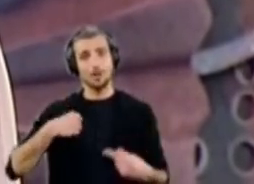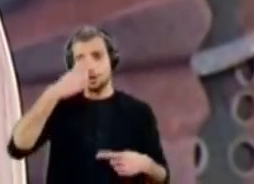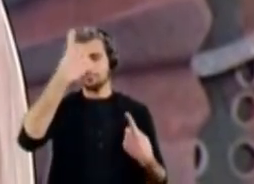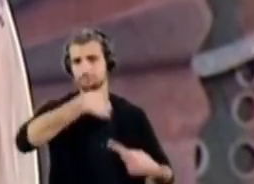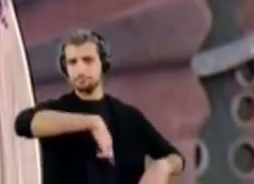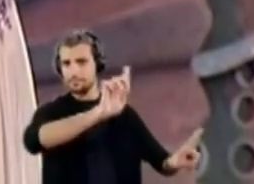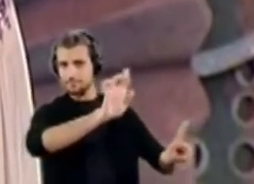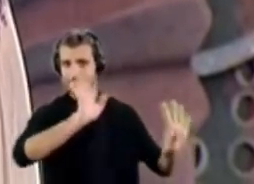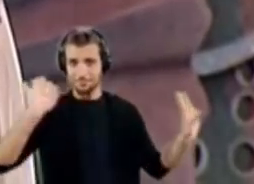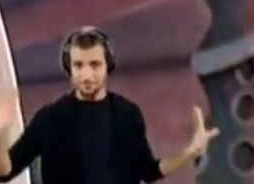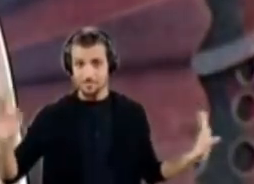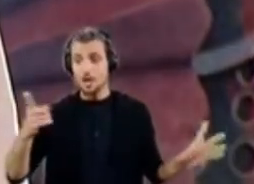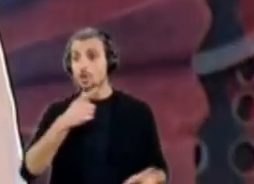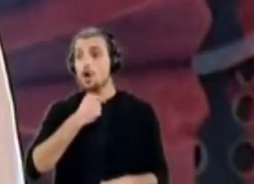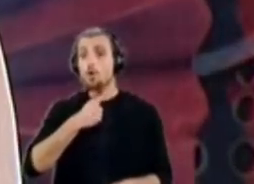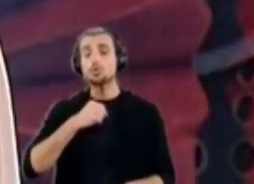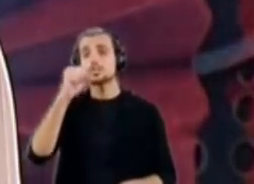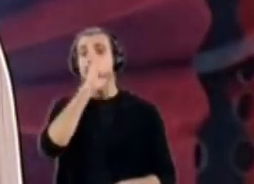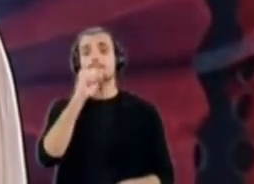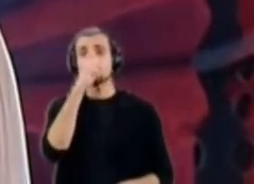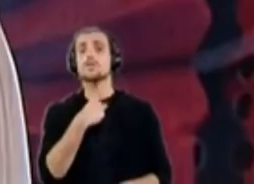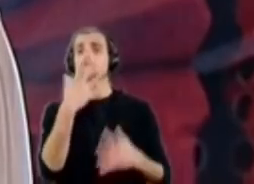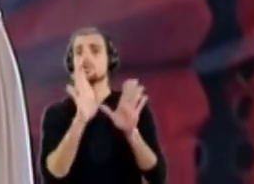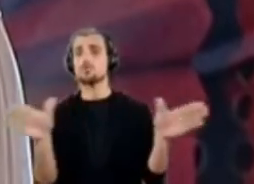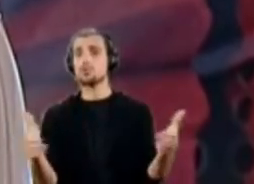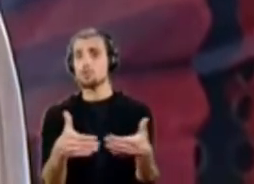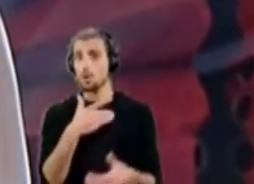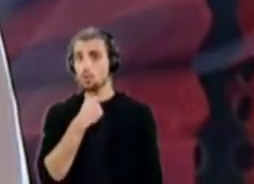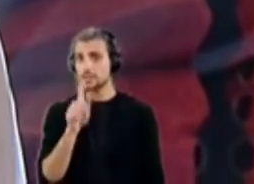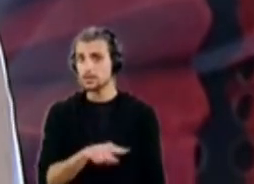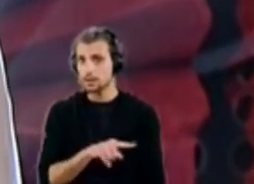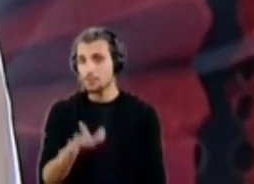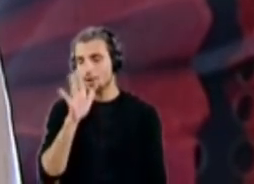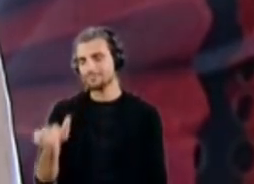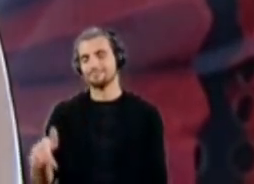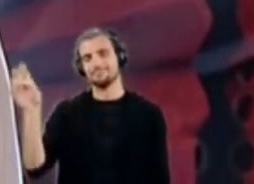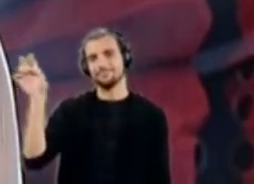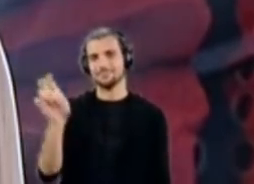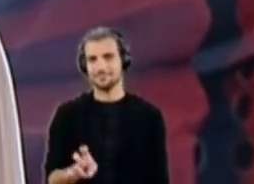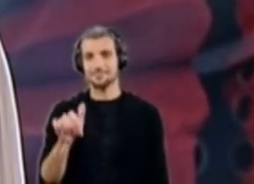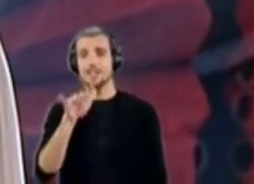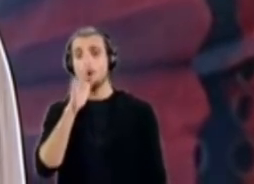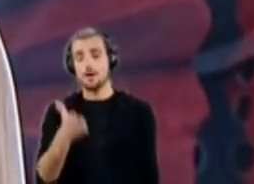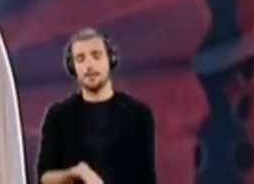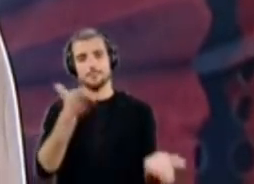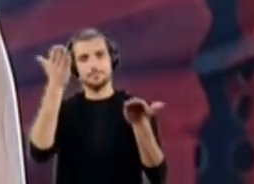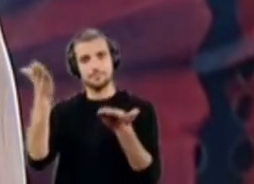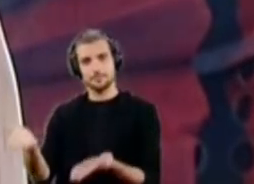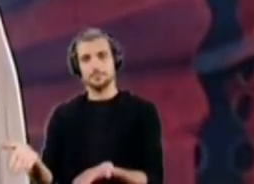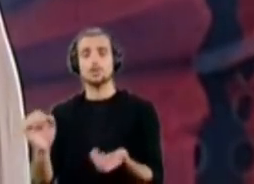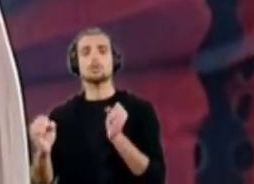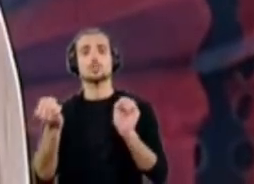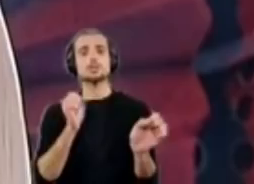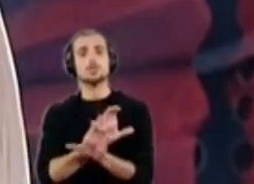resuelvan el tema. ¿Les gusta el gospel? Porque pues, nos van a acompañar, ¿verdad? Sí, les vamos a dejar con una actuación